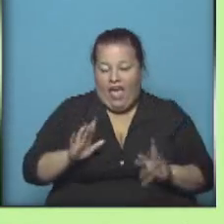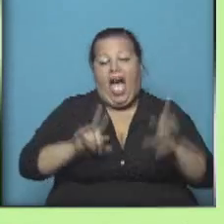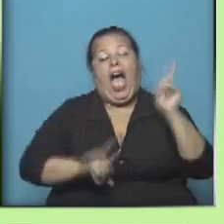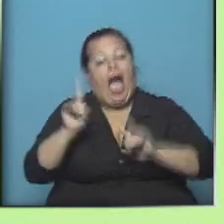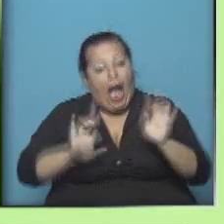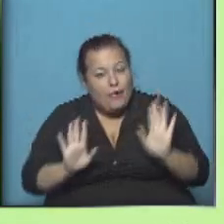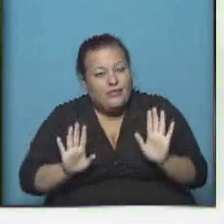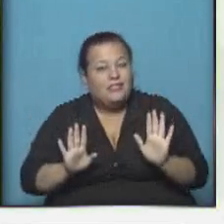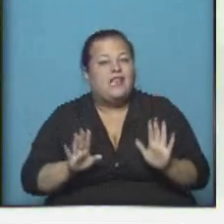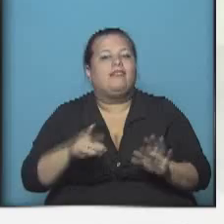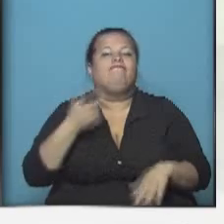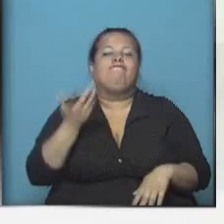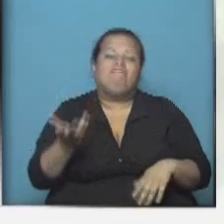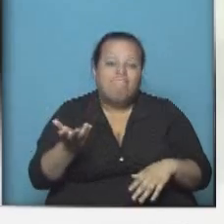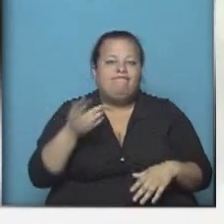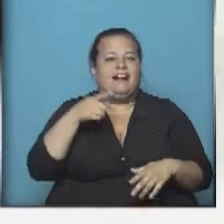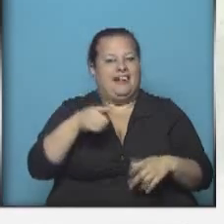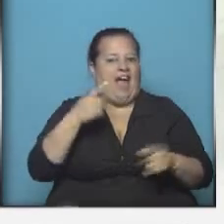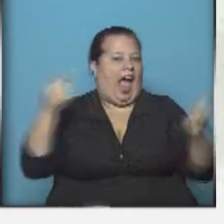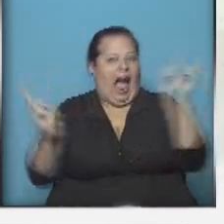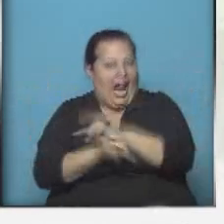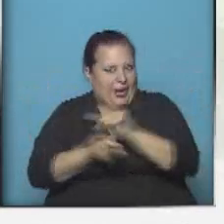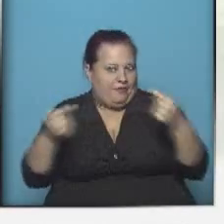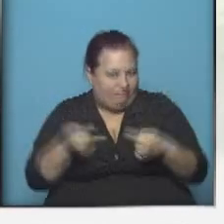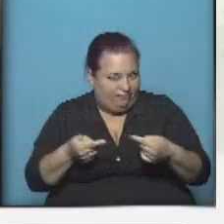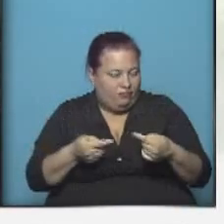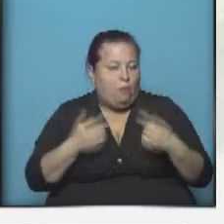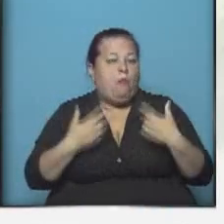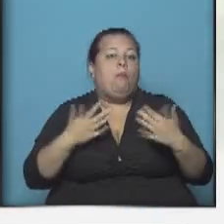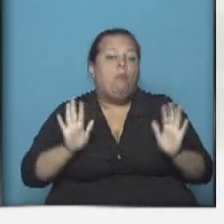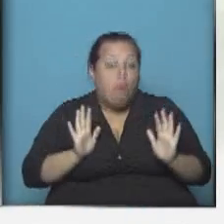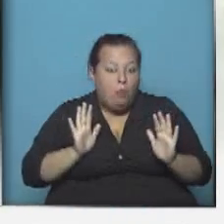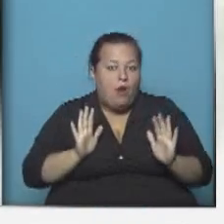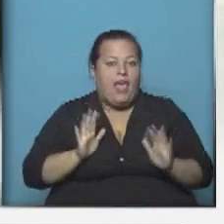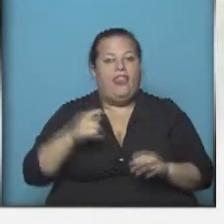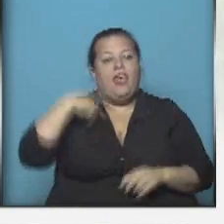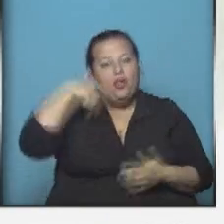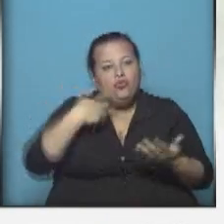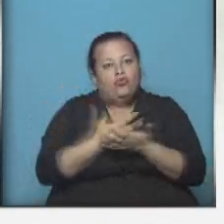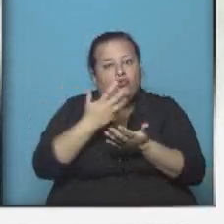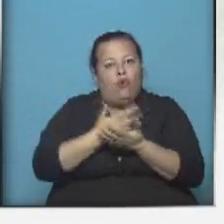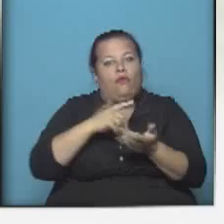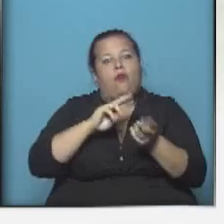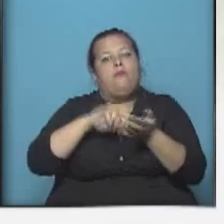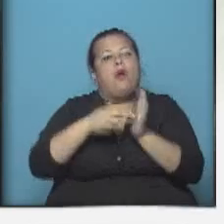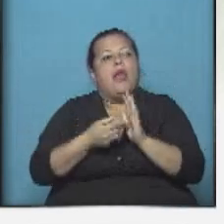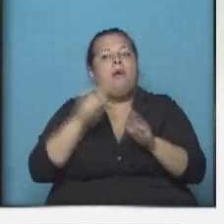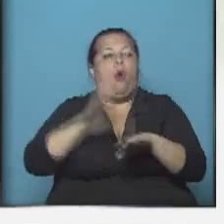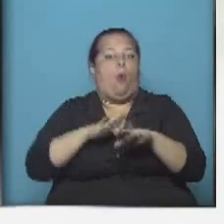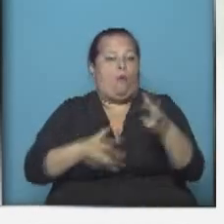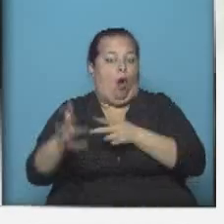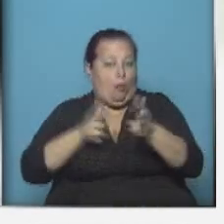algunos casos esto va exactamente en sentido contrario, y pueden justamente uno sufrir alteraciones a partir de una